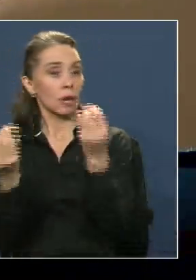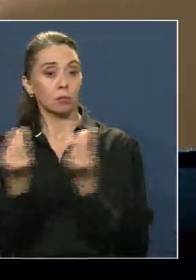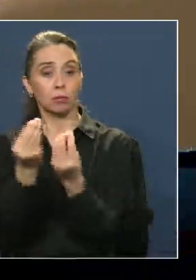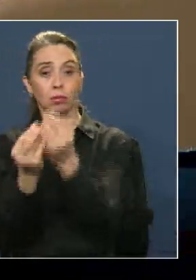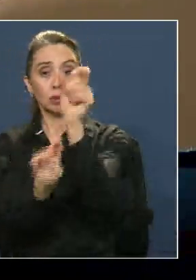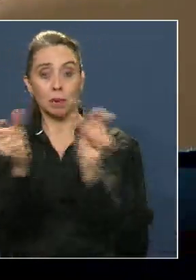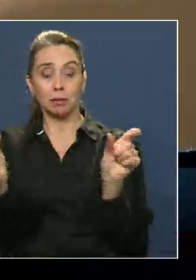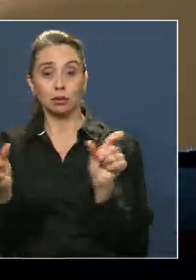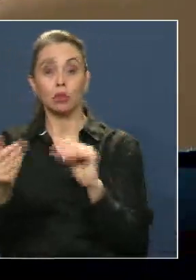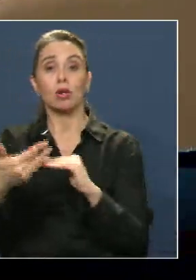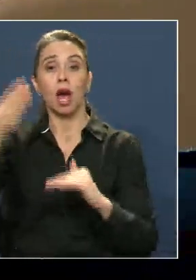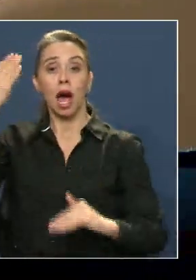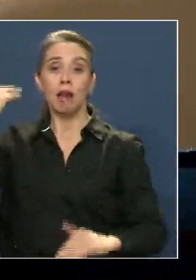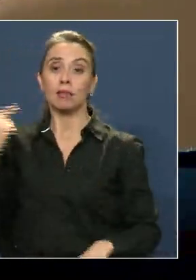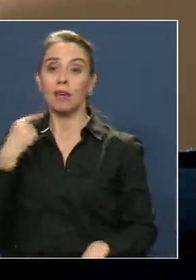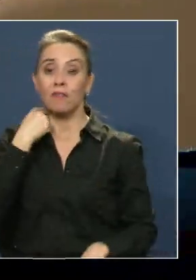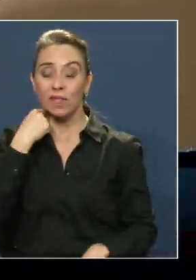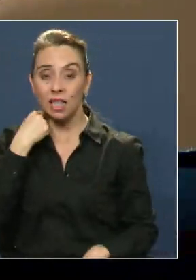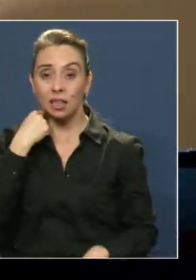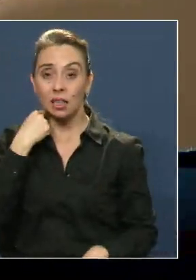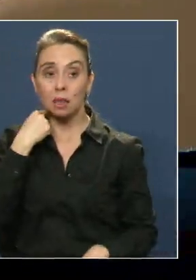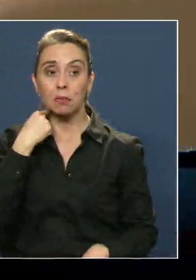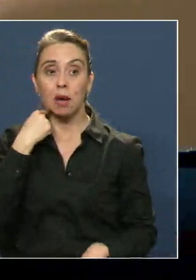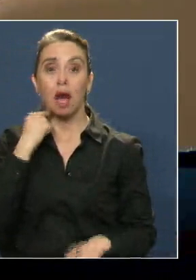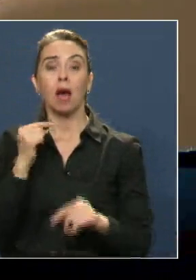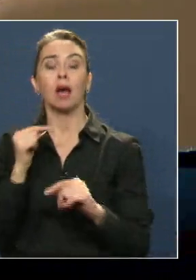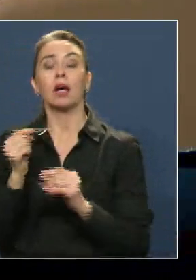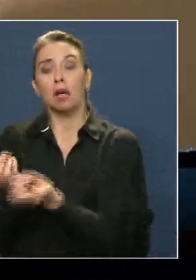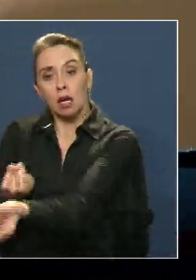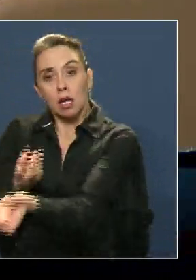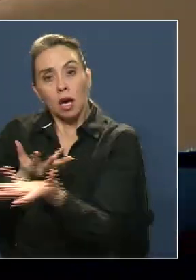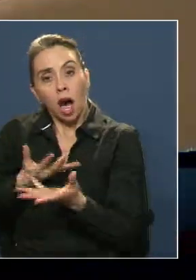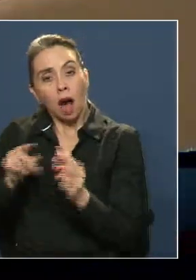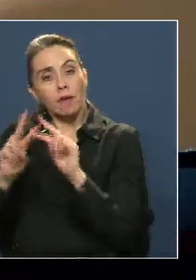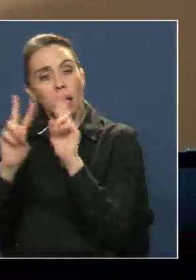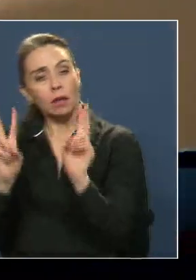las que fueron víctimas estudiar este tema hace que a uno